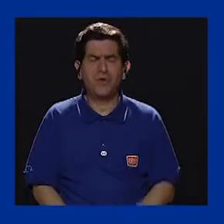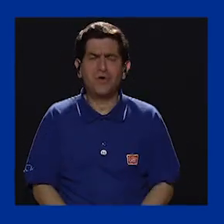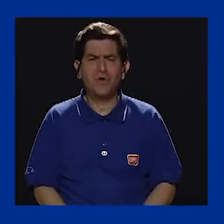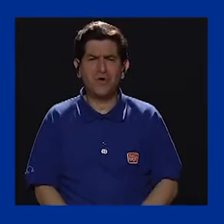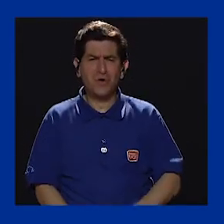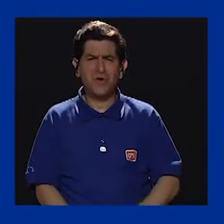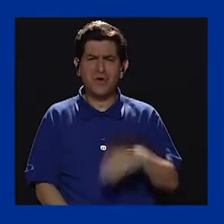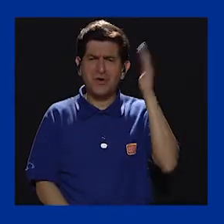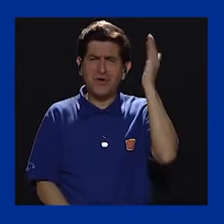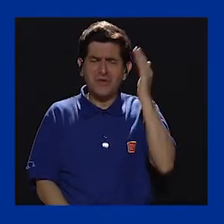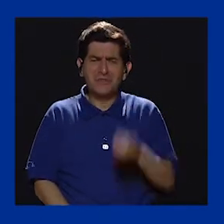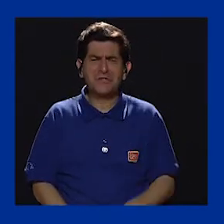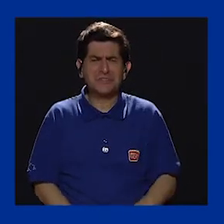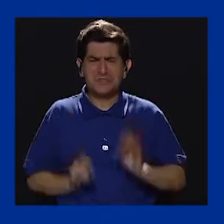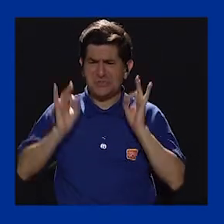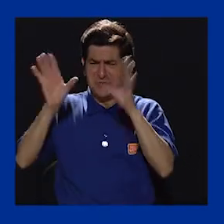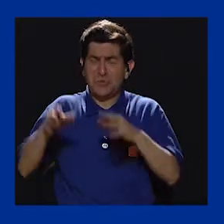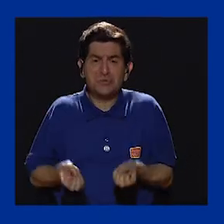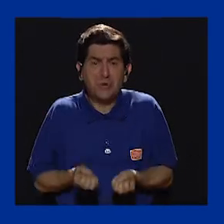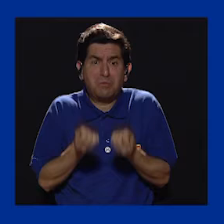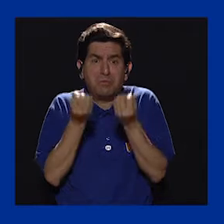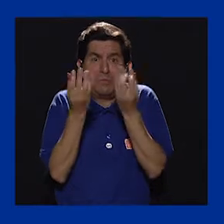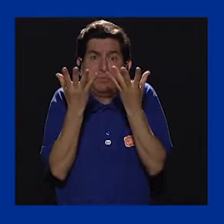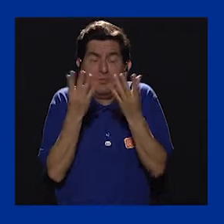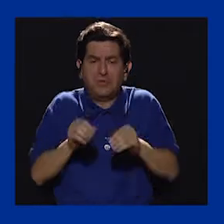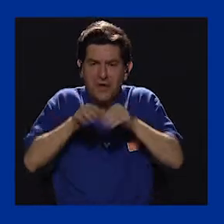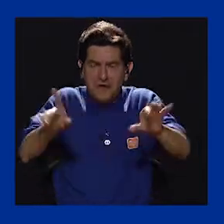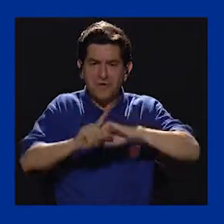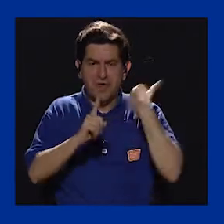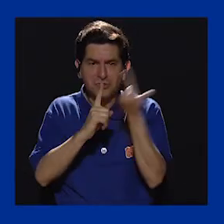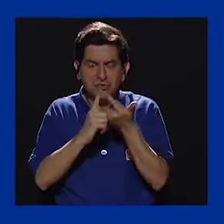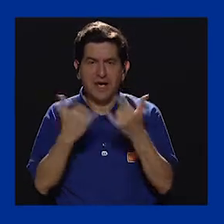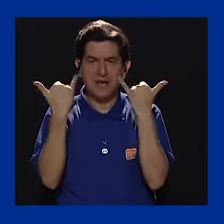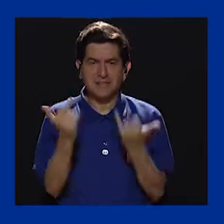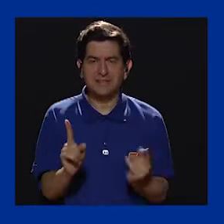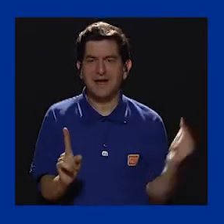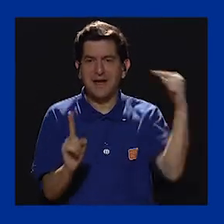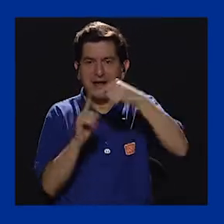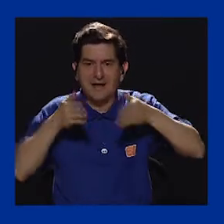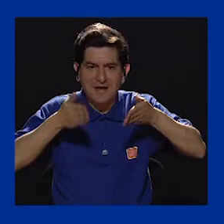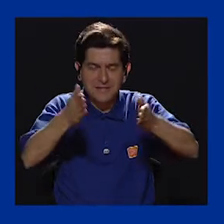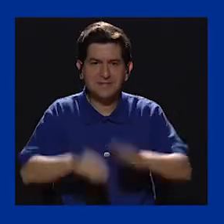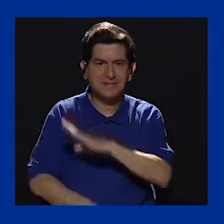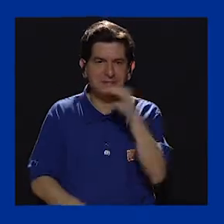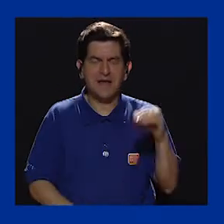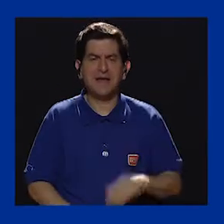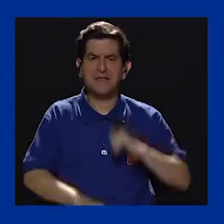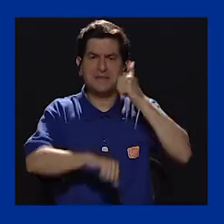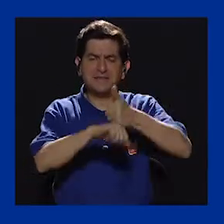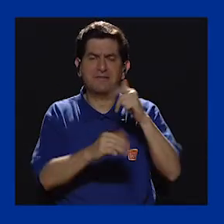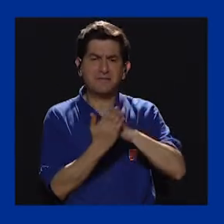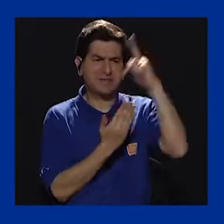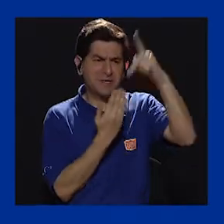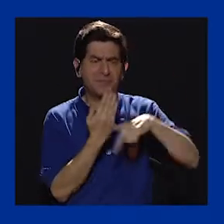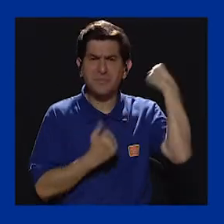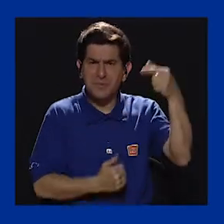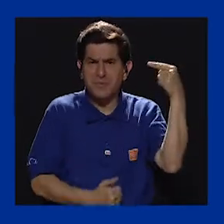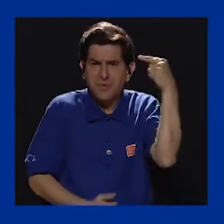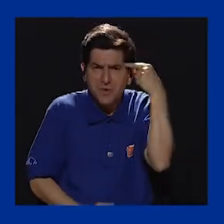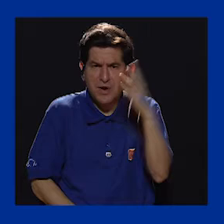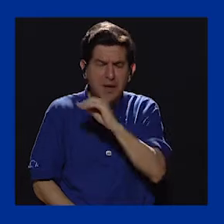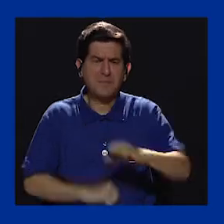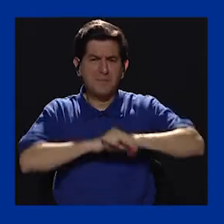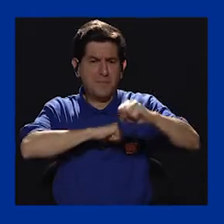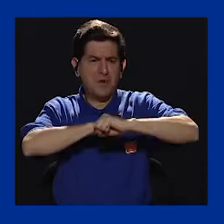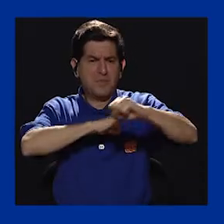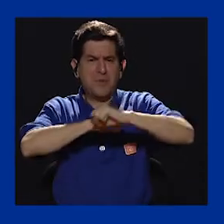de odio han inundado las redes sociales, llegando a las calles y sirviendo de base para dictar las líneas de programas de gobierno y la